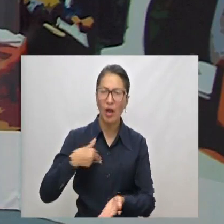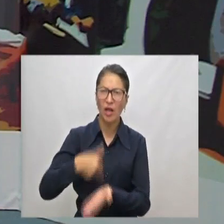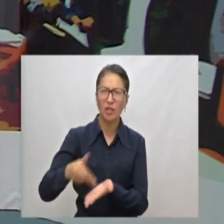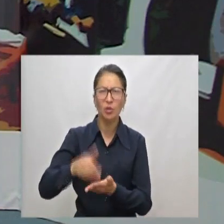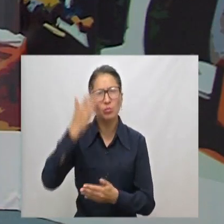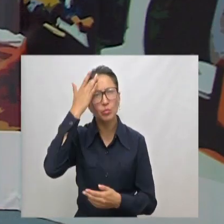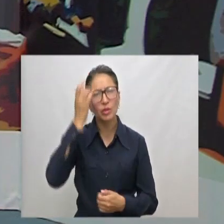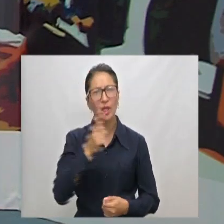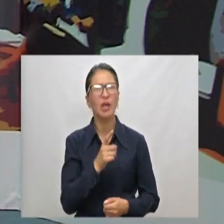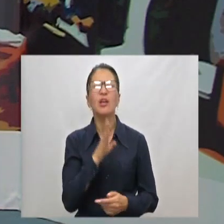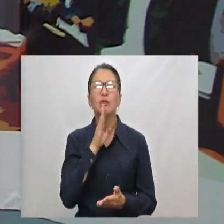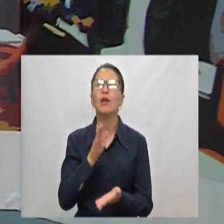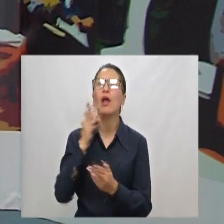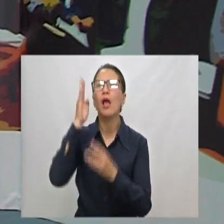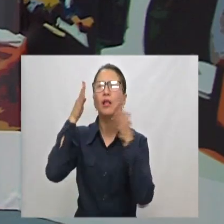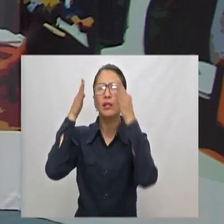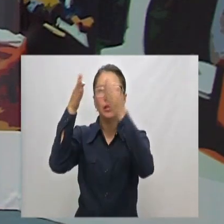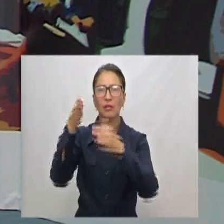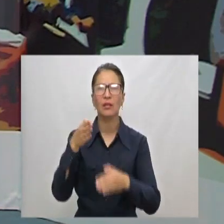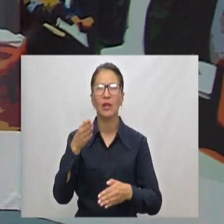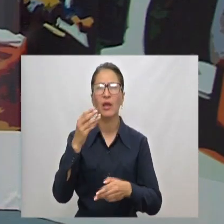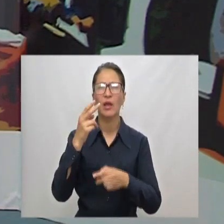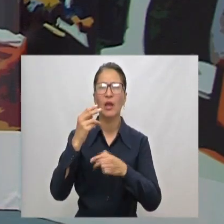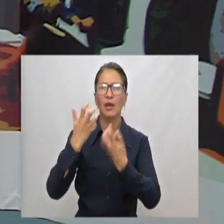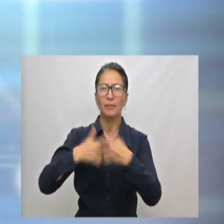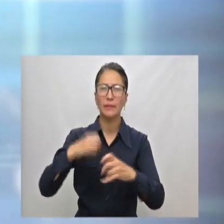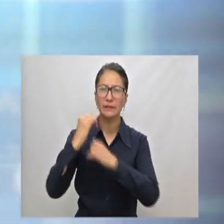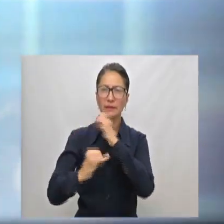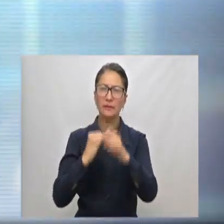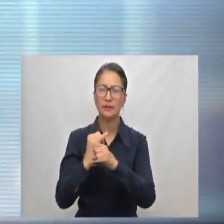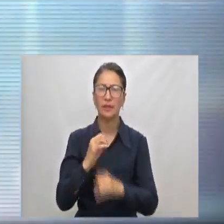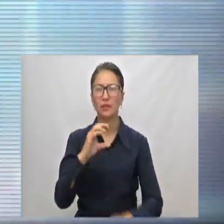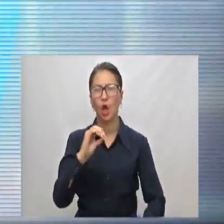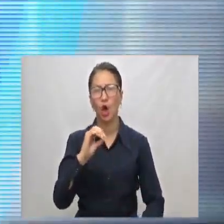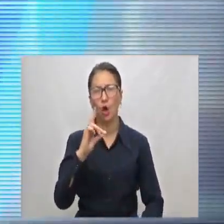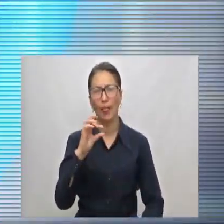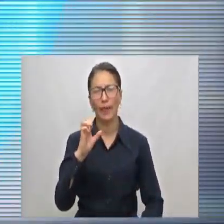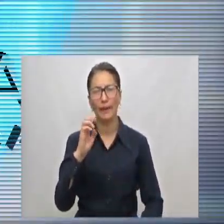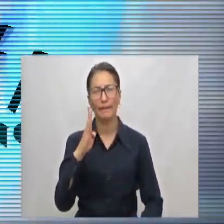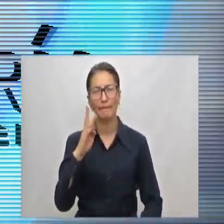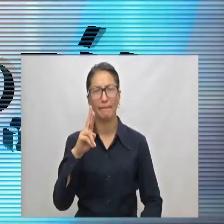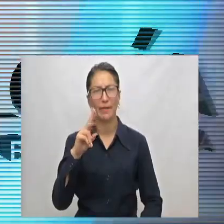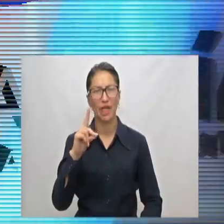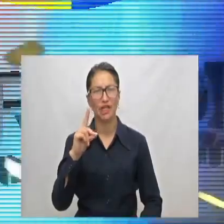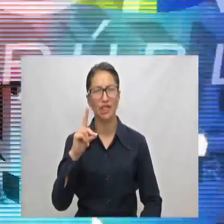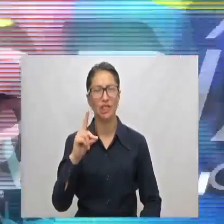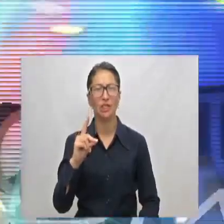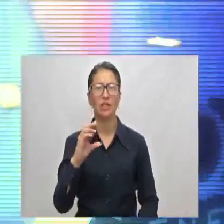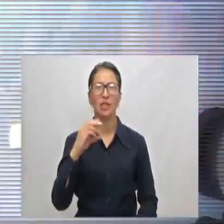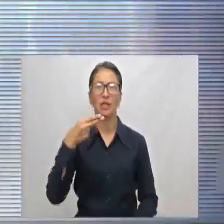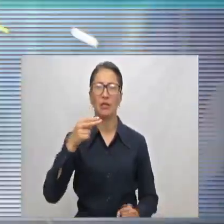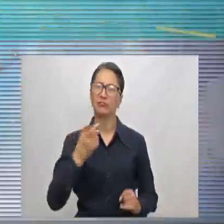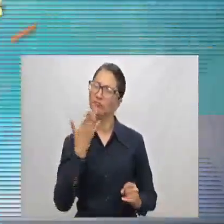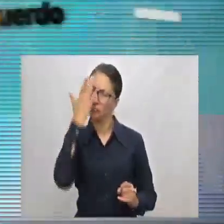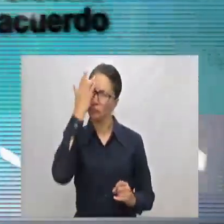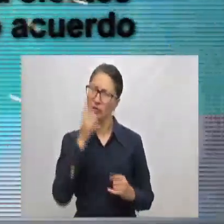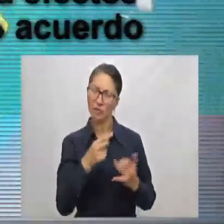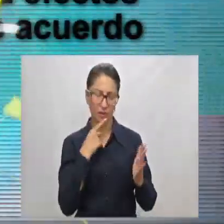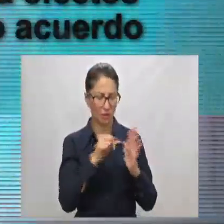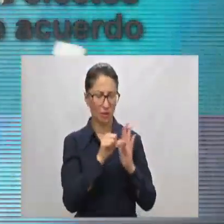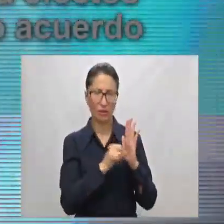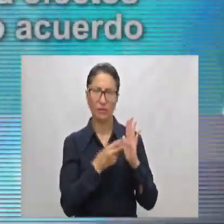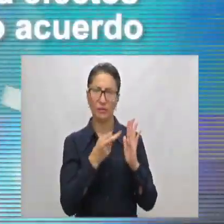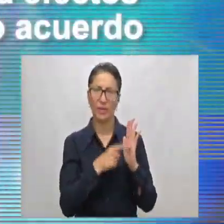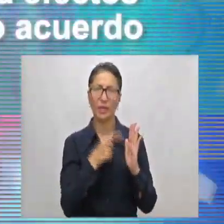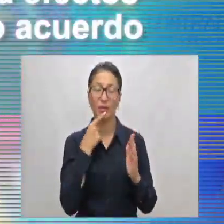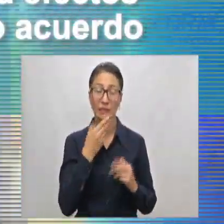que favorecería a multinacionales como Odebrecht. El artículo 20 de la Ley de Infraestructura señala